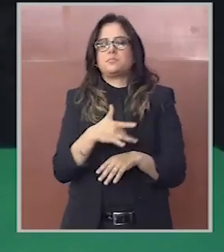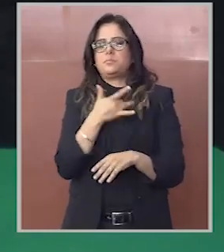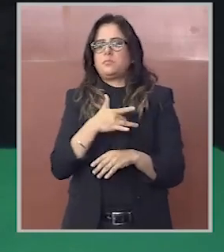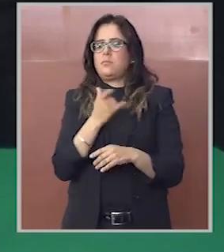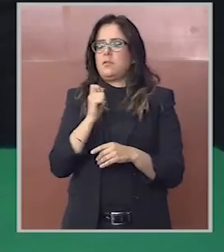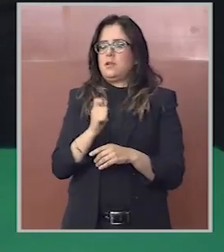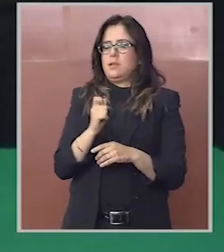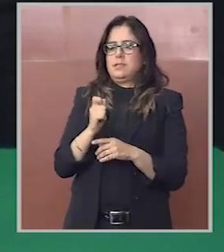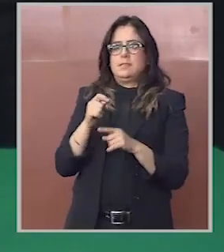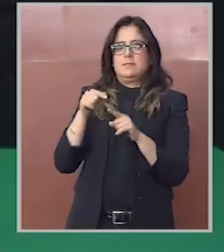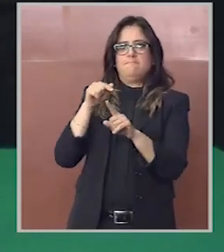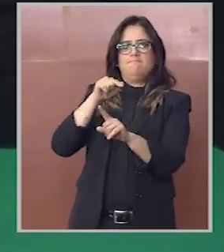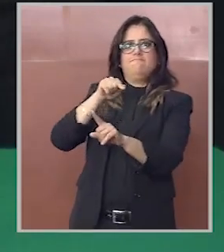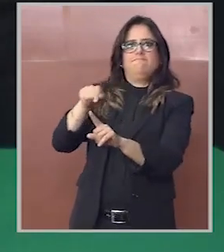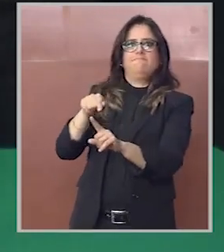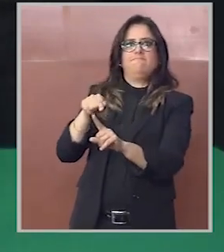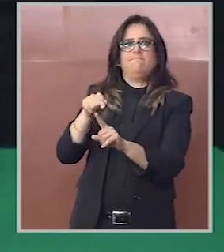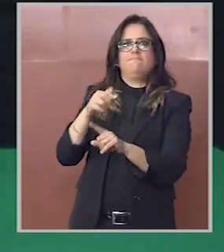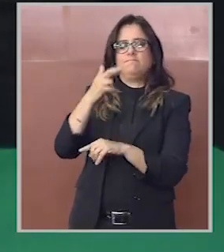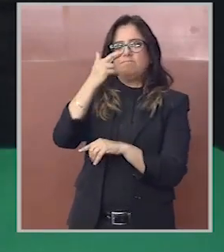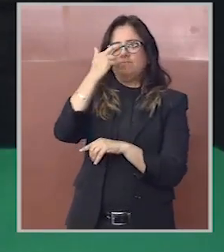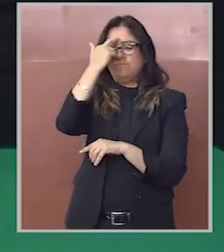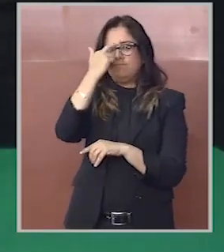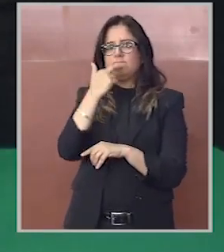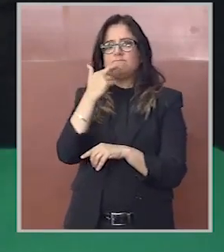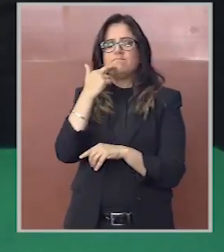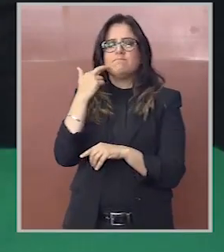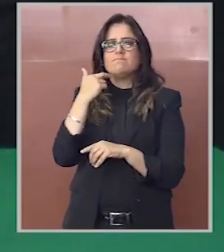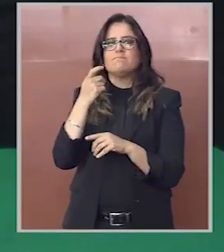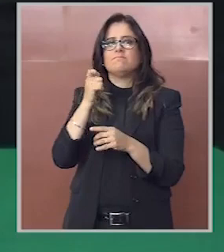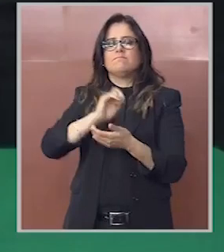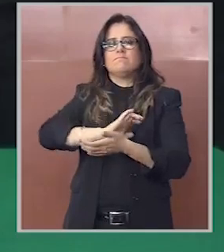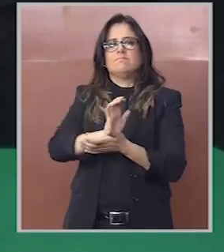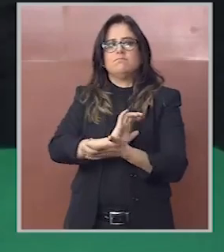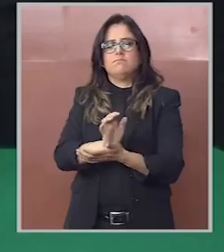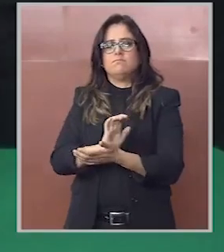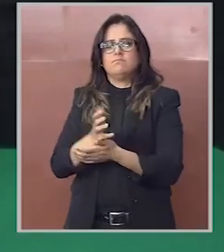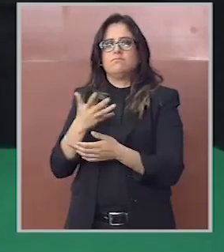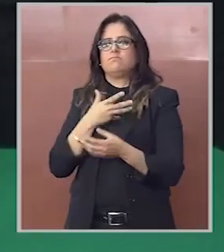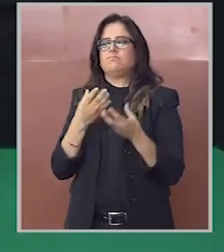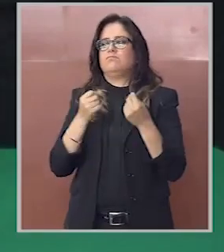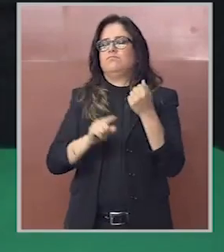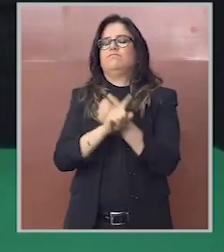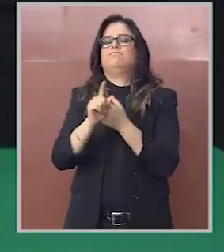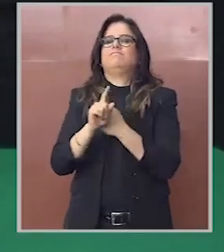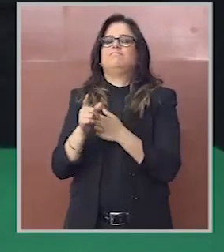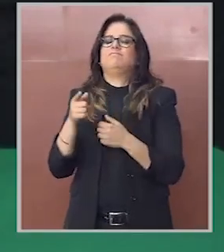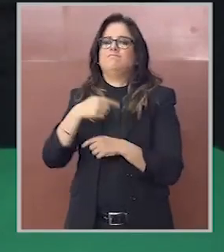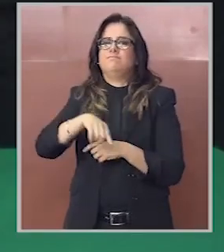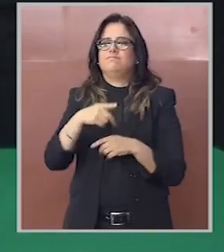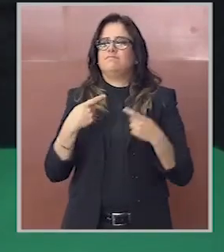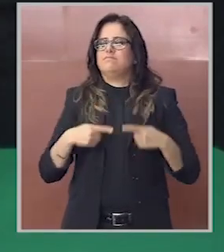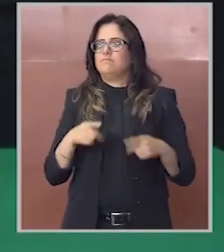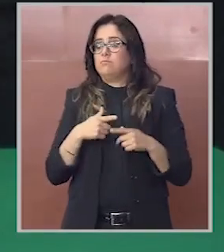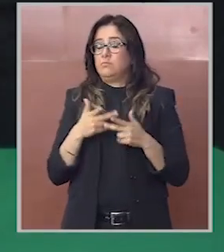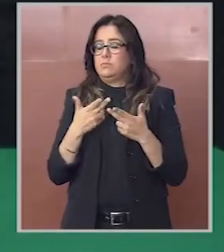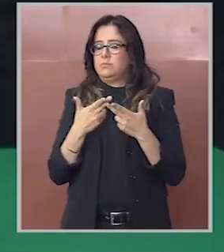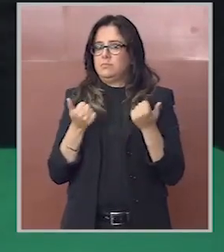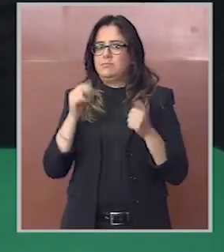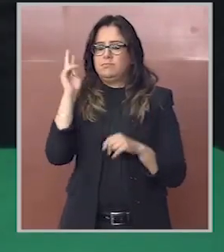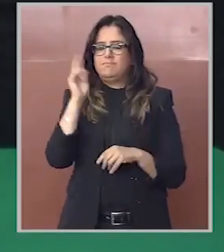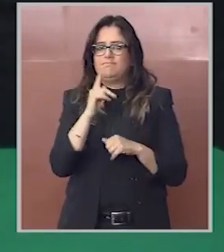de esta discriminación que afecta a millones de personas ningún país por más esfuerzos que haya hecho hasta el día de